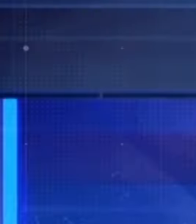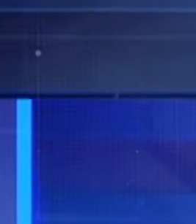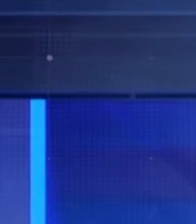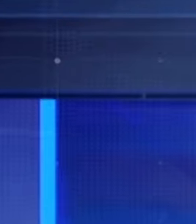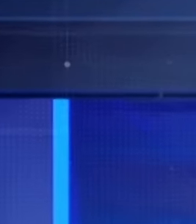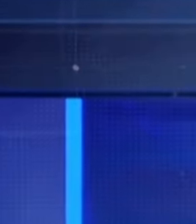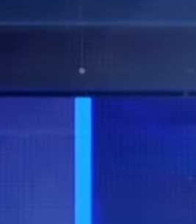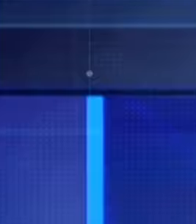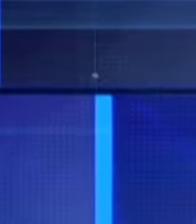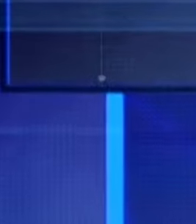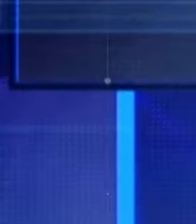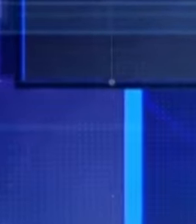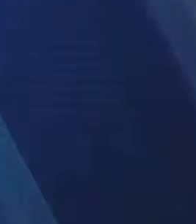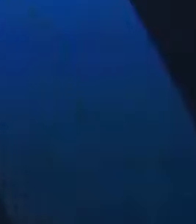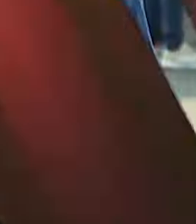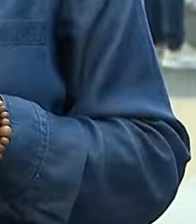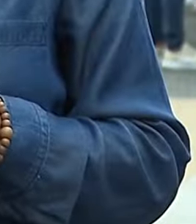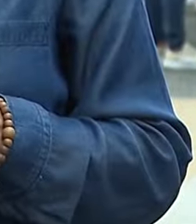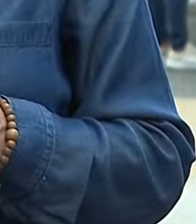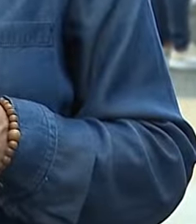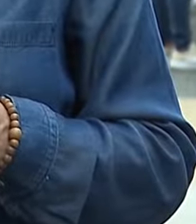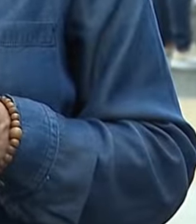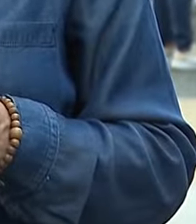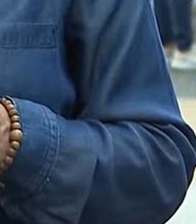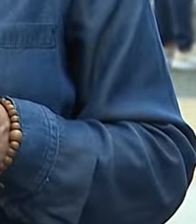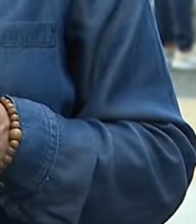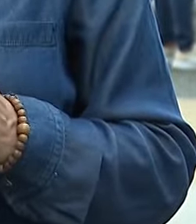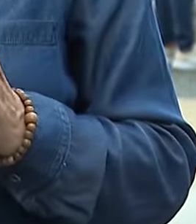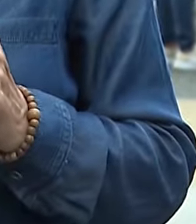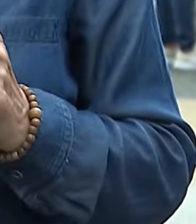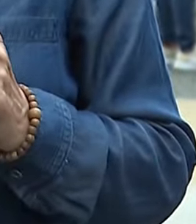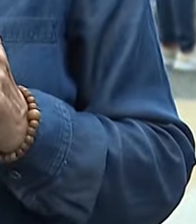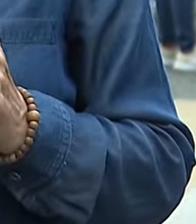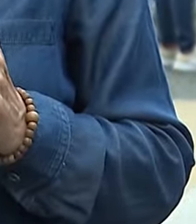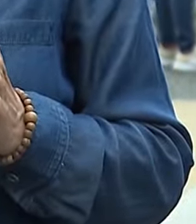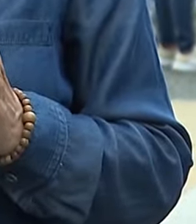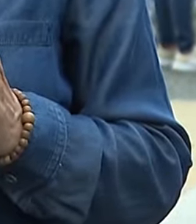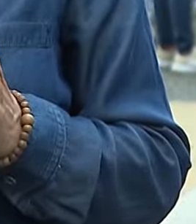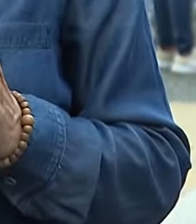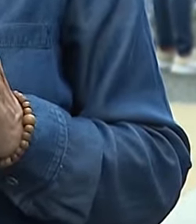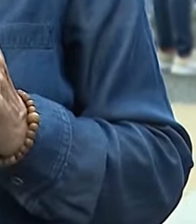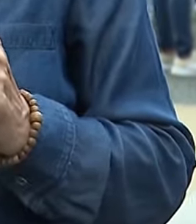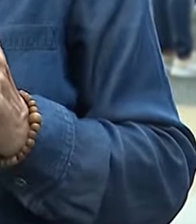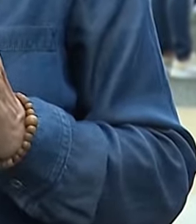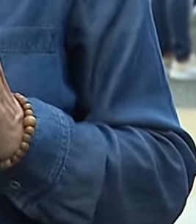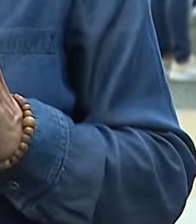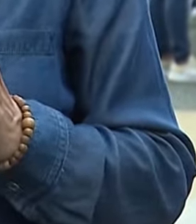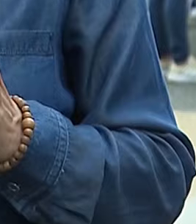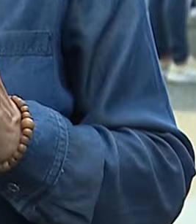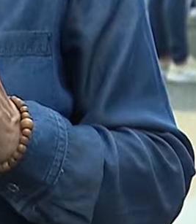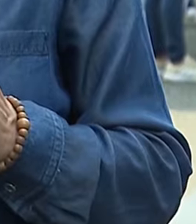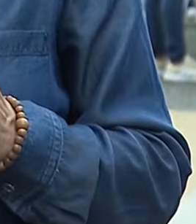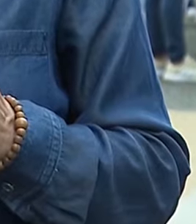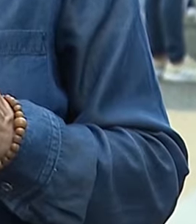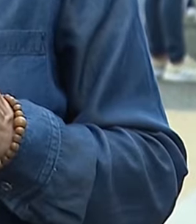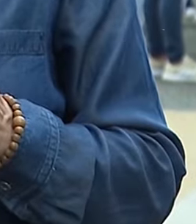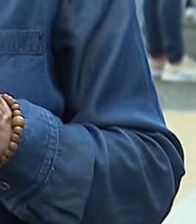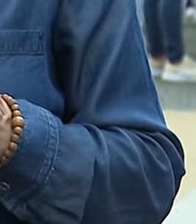Carmen, ¿por qué protestarán en esta ocasión? ¿Qué es lo que están exigiendo y cuál será el recorrido de la marcha?